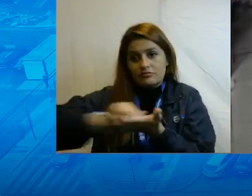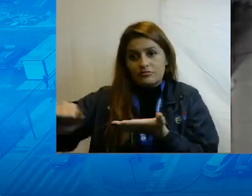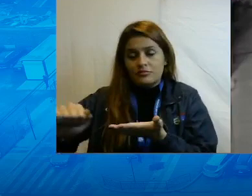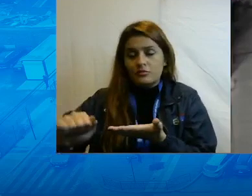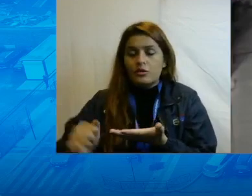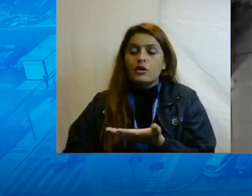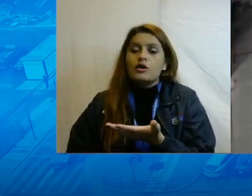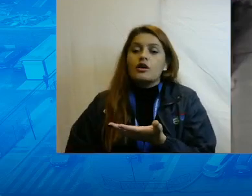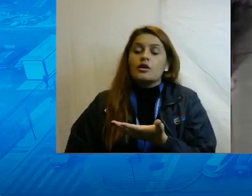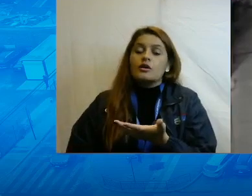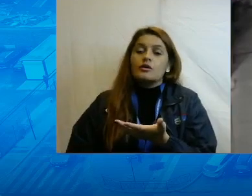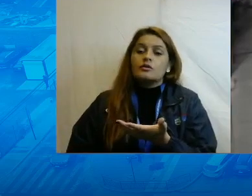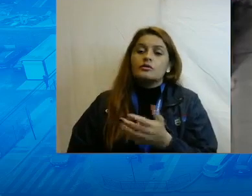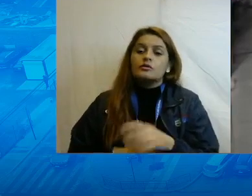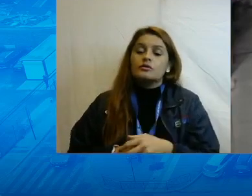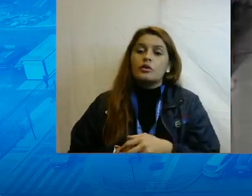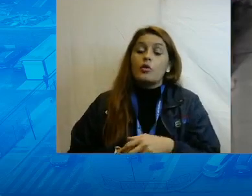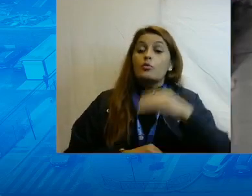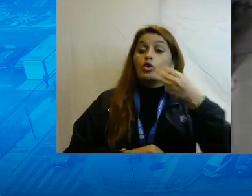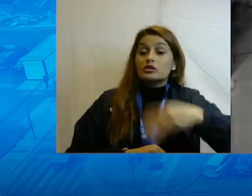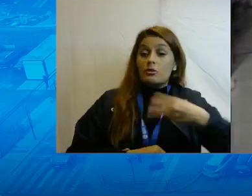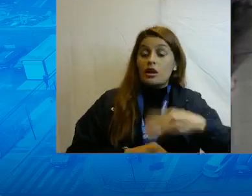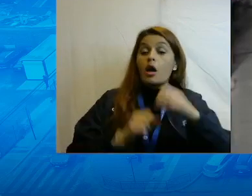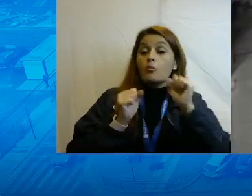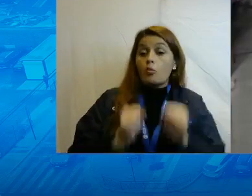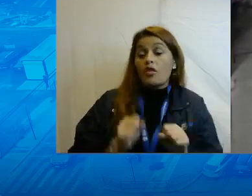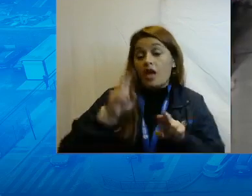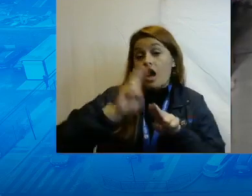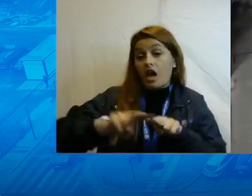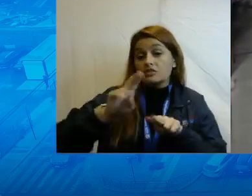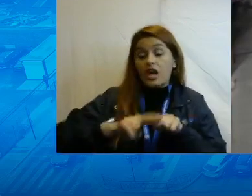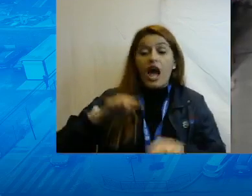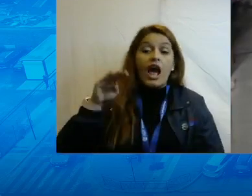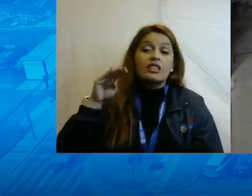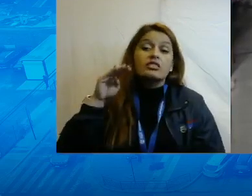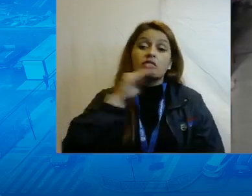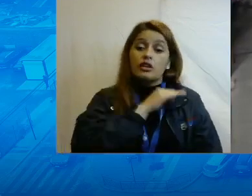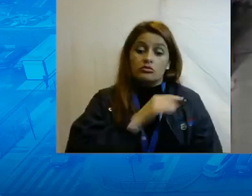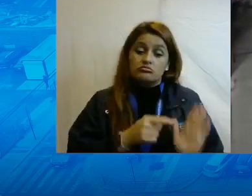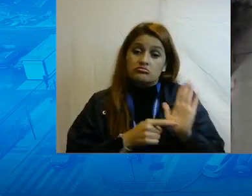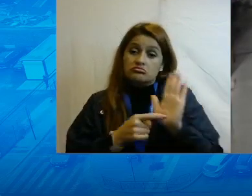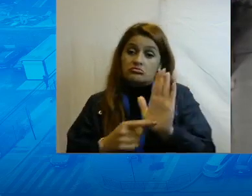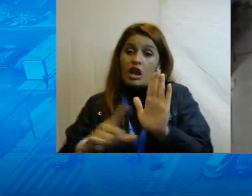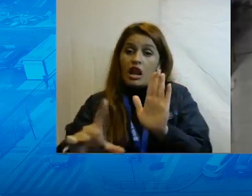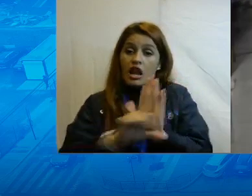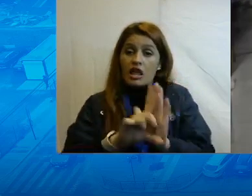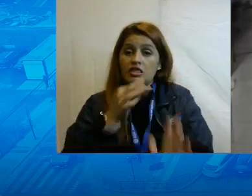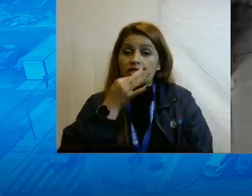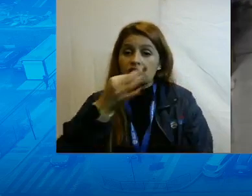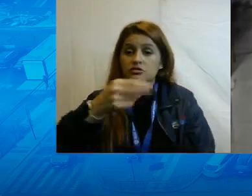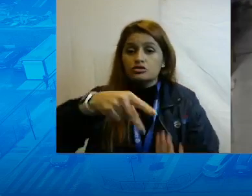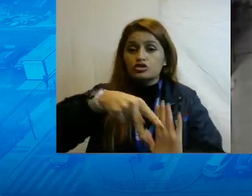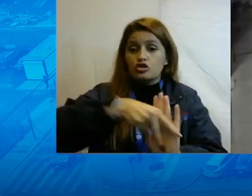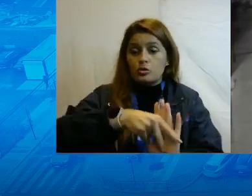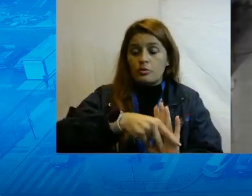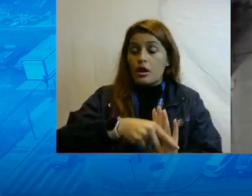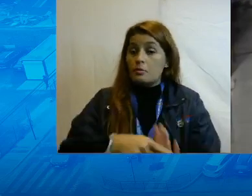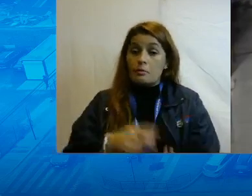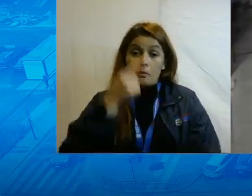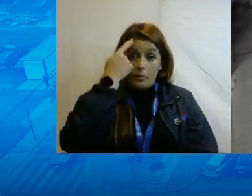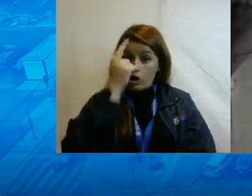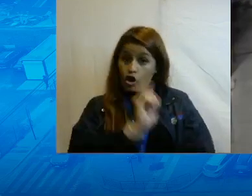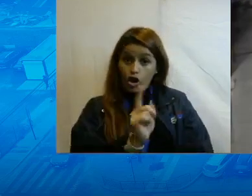Tanto el municipio podría hacerlo directamente conforme a esta norma, y en el evento de que no lo